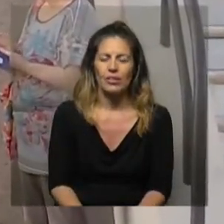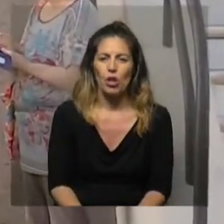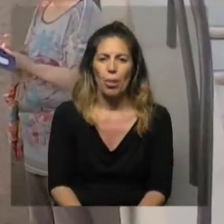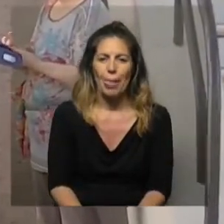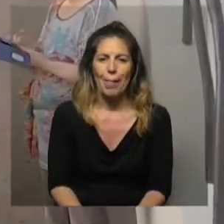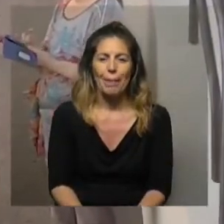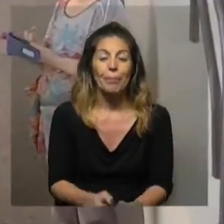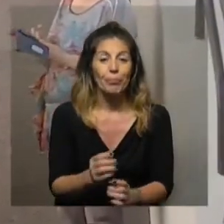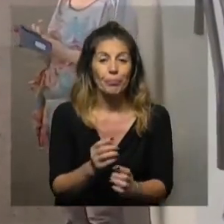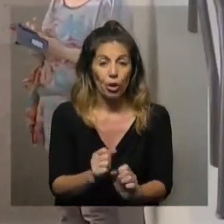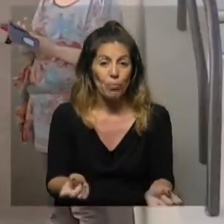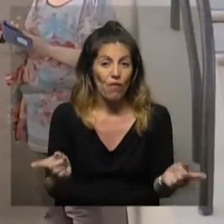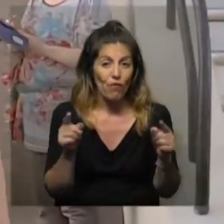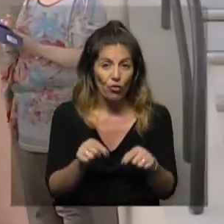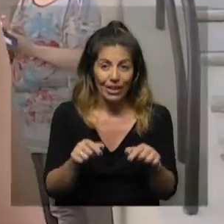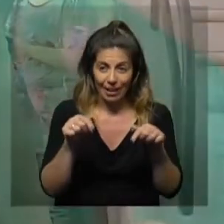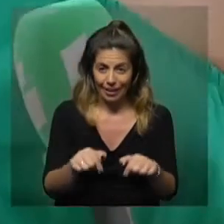podemos volver con ustedes desde leach